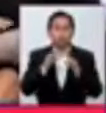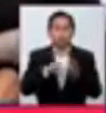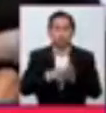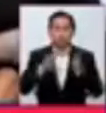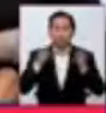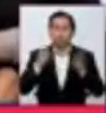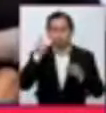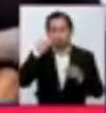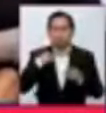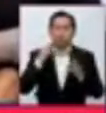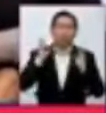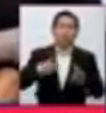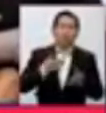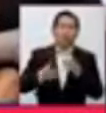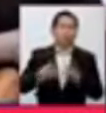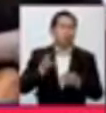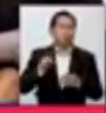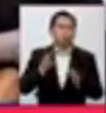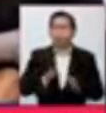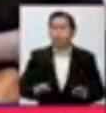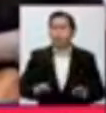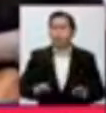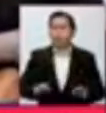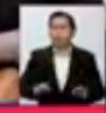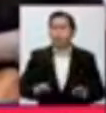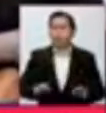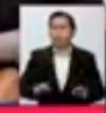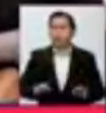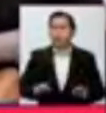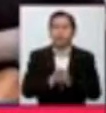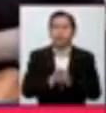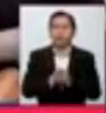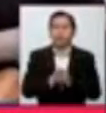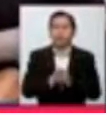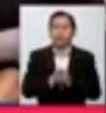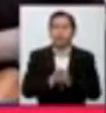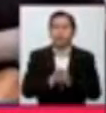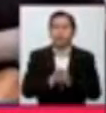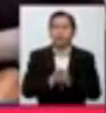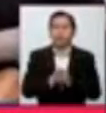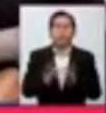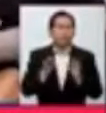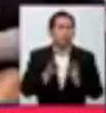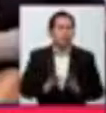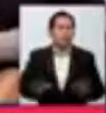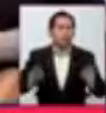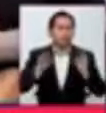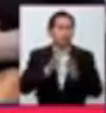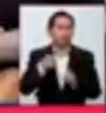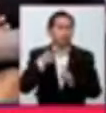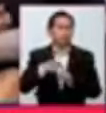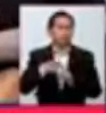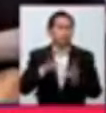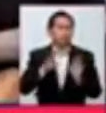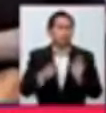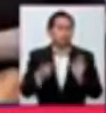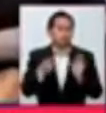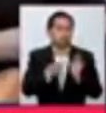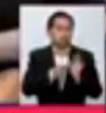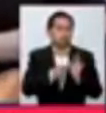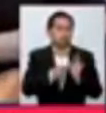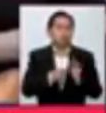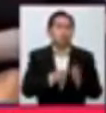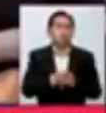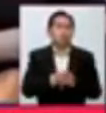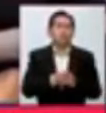tema que no podemos dejar de lado, es muy importante. Hay algo que es importante también destacar, y es que en la mayoría de las veces